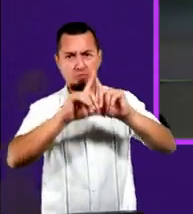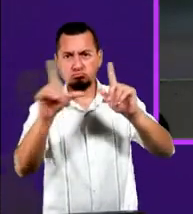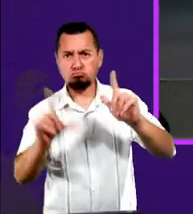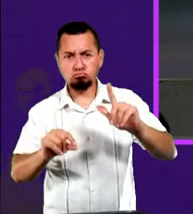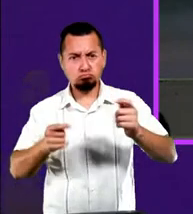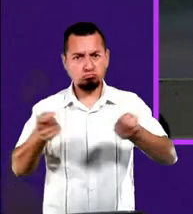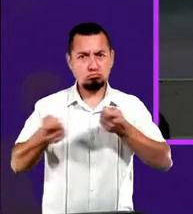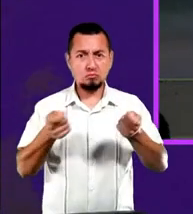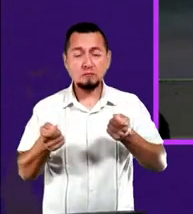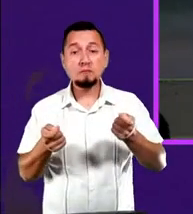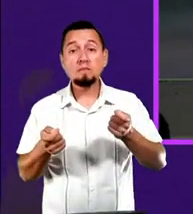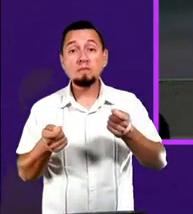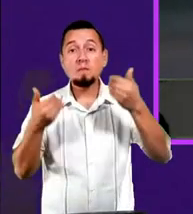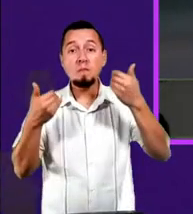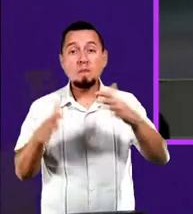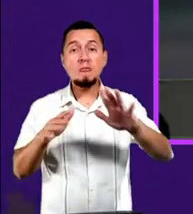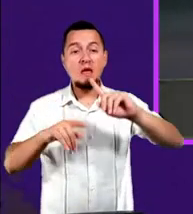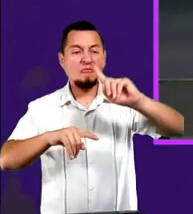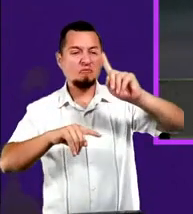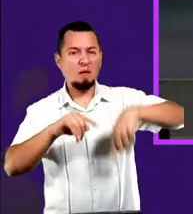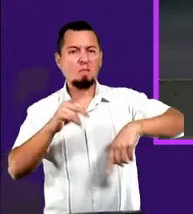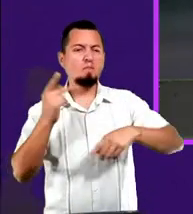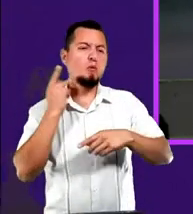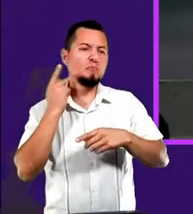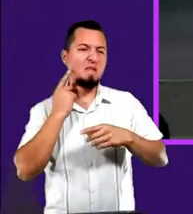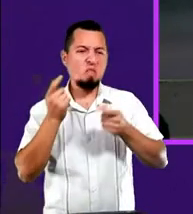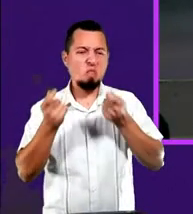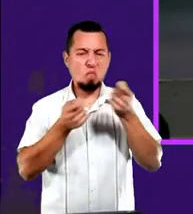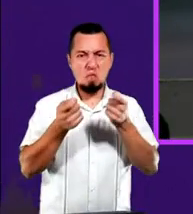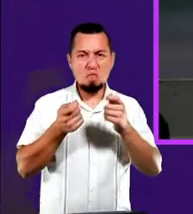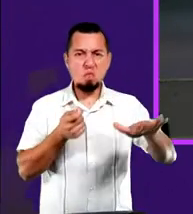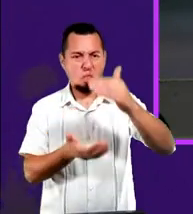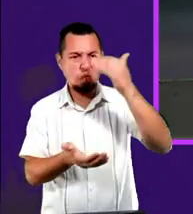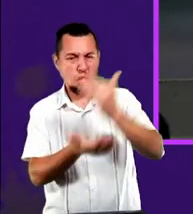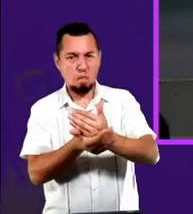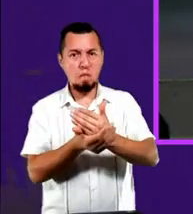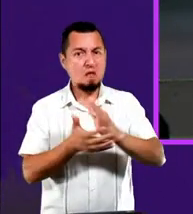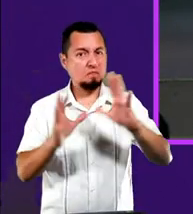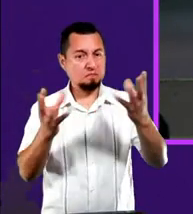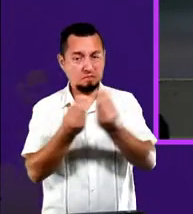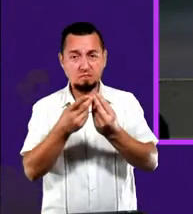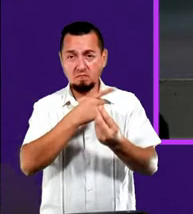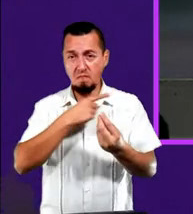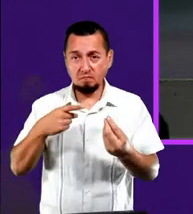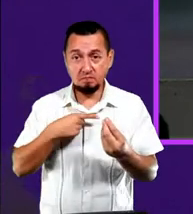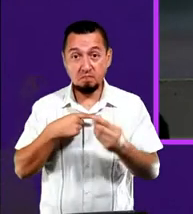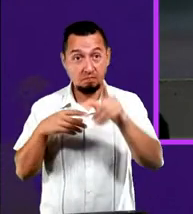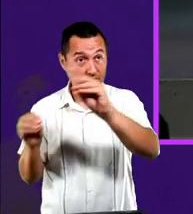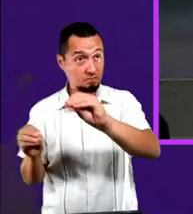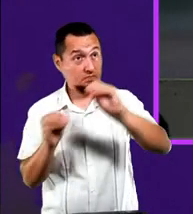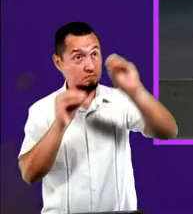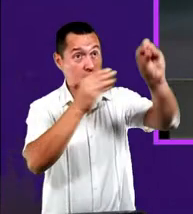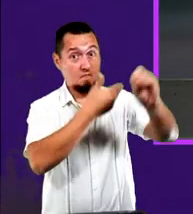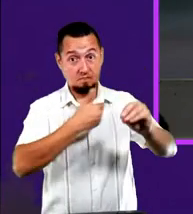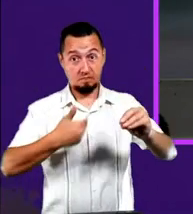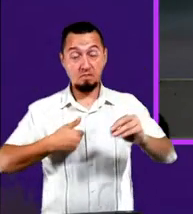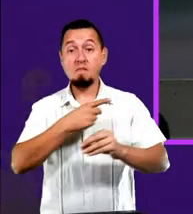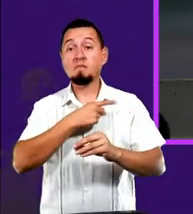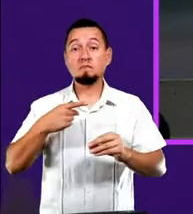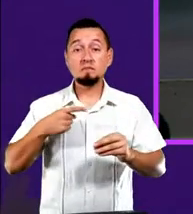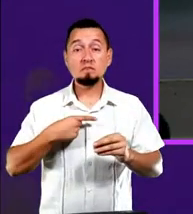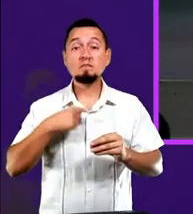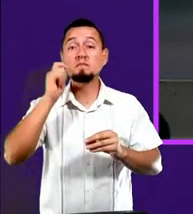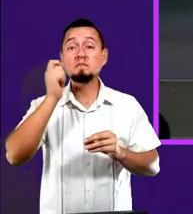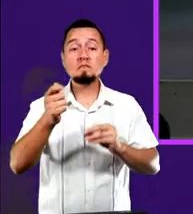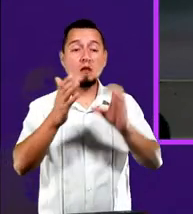Corte, puso como condición para asumir la presidencia que se cambiara la Constitución y que el presidente